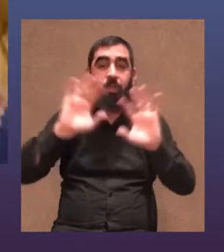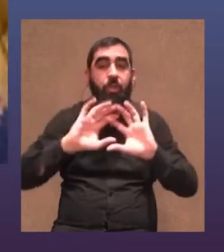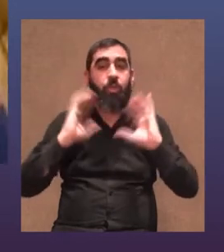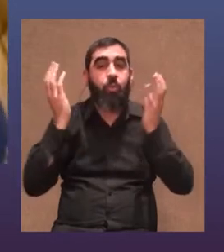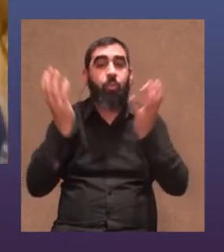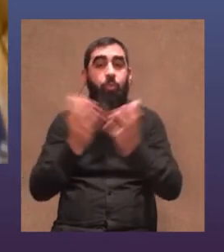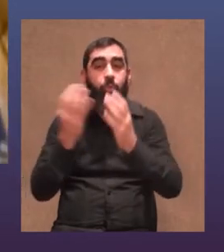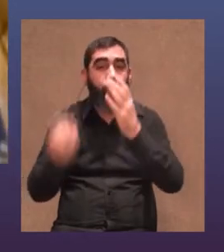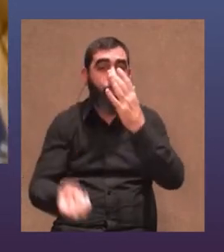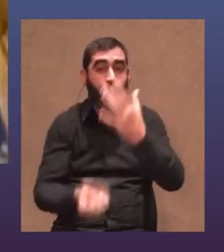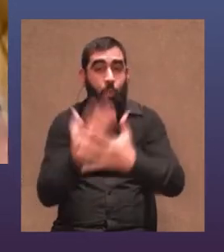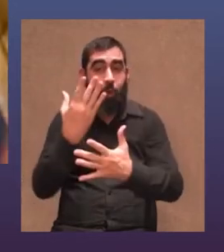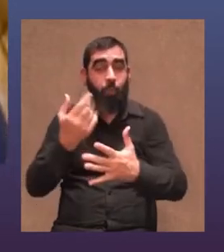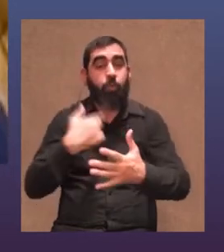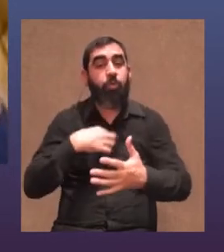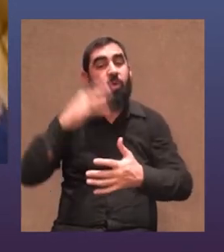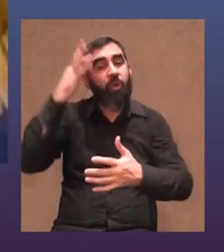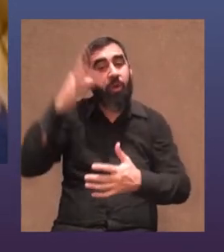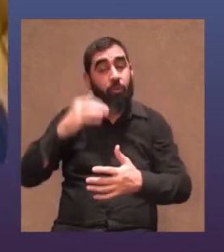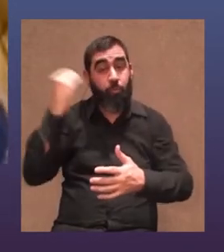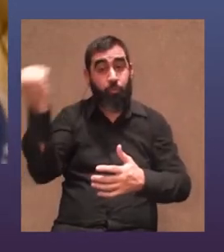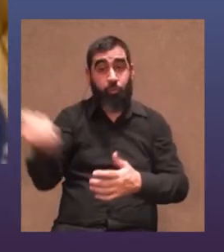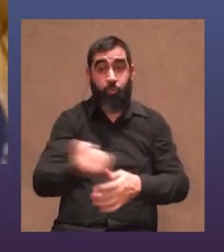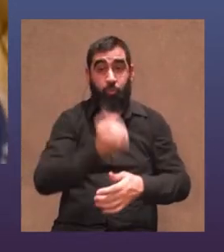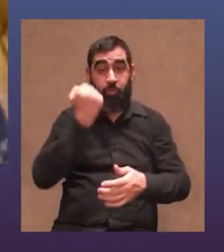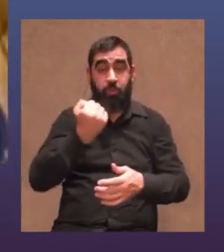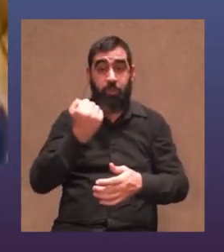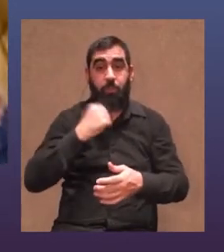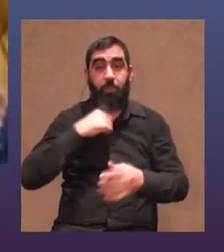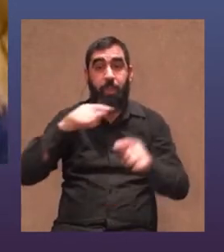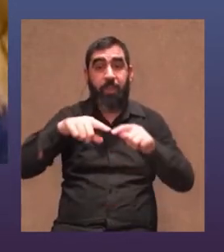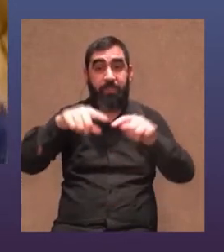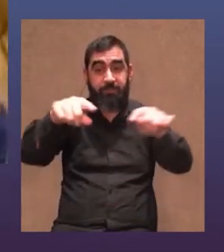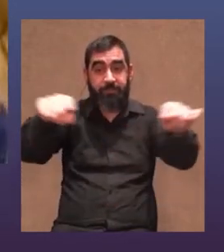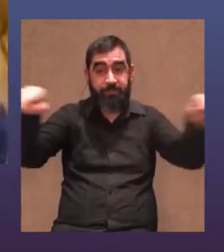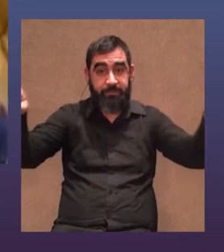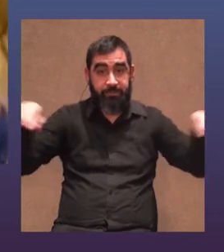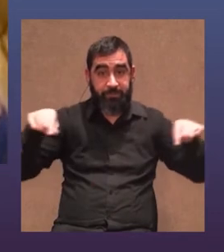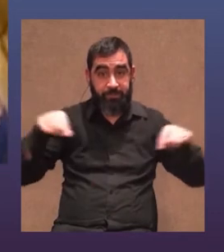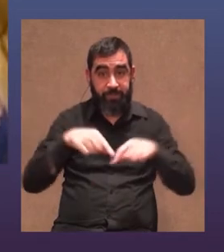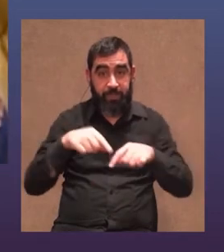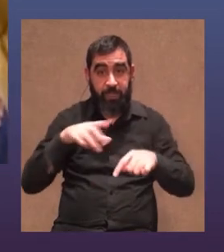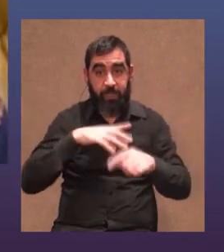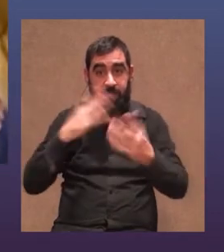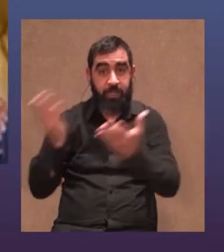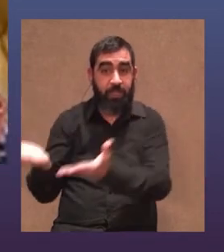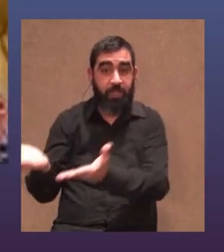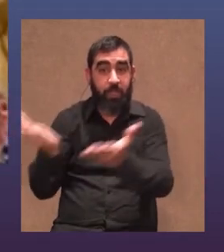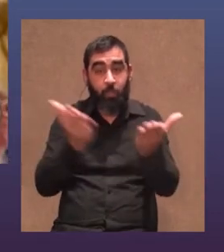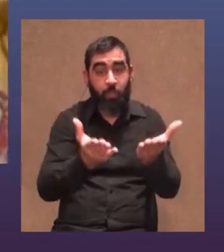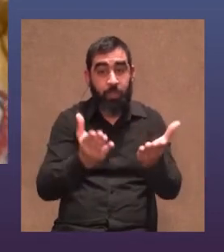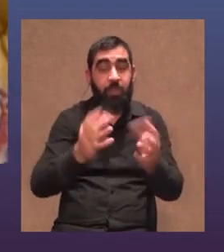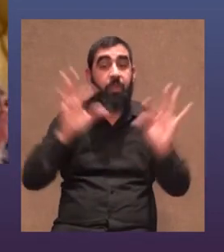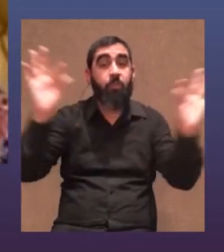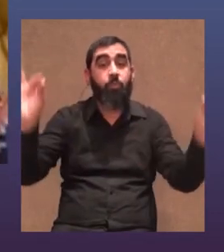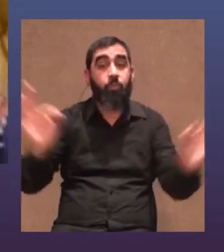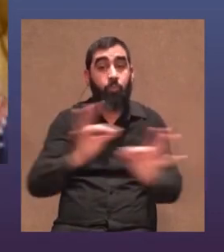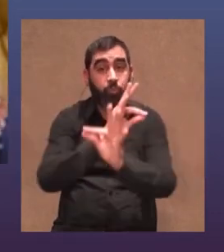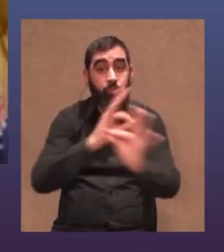te abre el mundo, y a mí me parece también muy importante para las salas que están presentando ciclos de